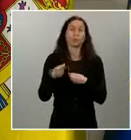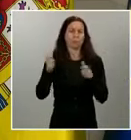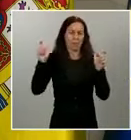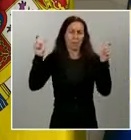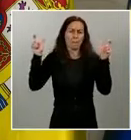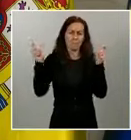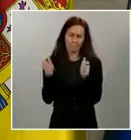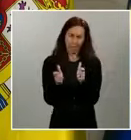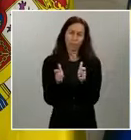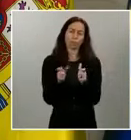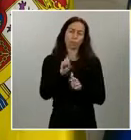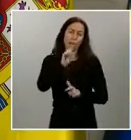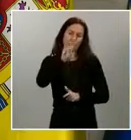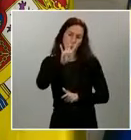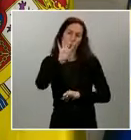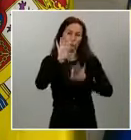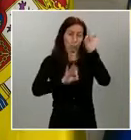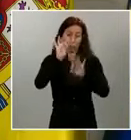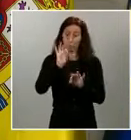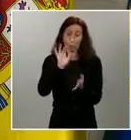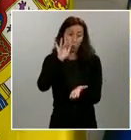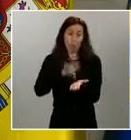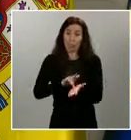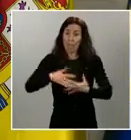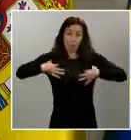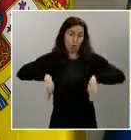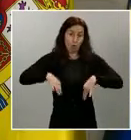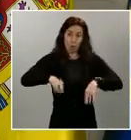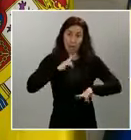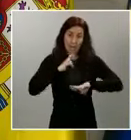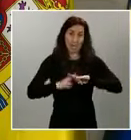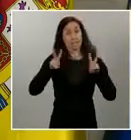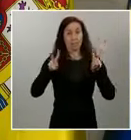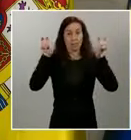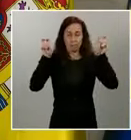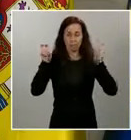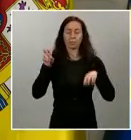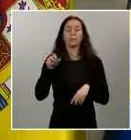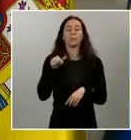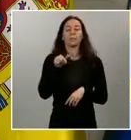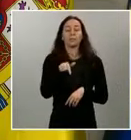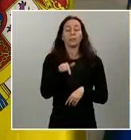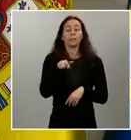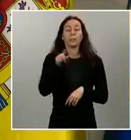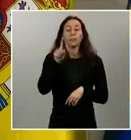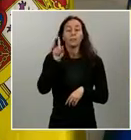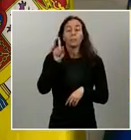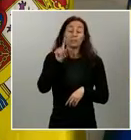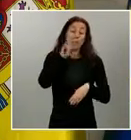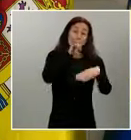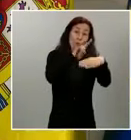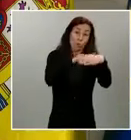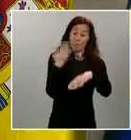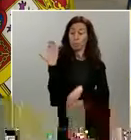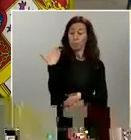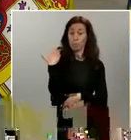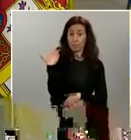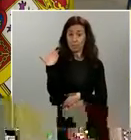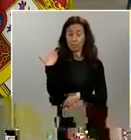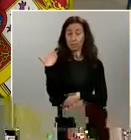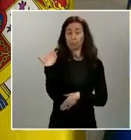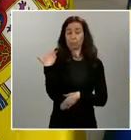14% de un día que pudiéramos decir normal, de un día habitual, y en una cifra intermedia entre el lunes pasado, que hubo un mínimo debido al